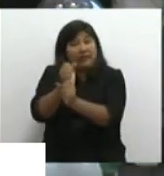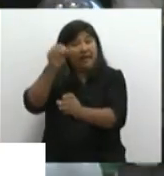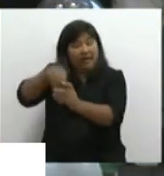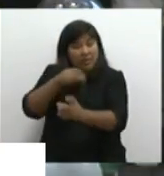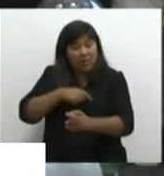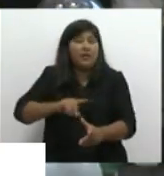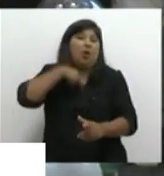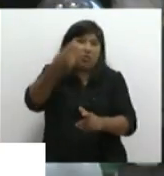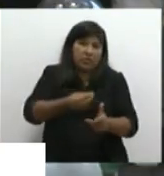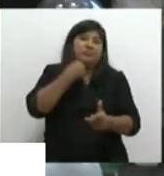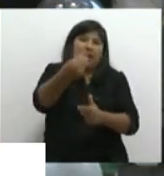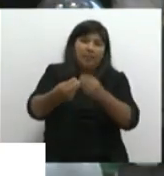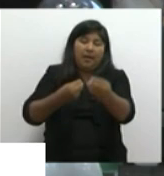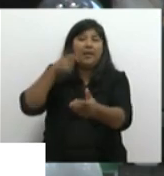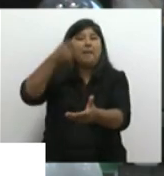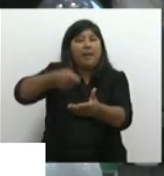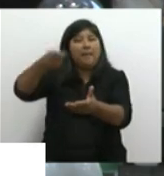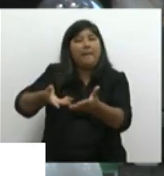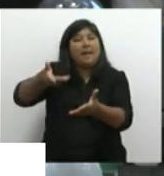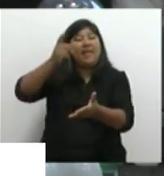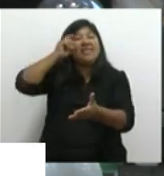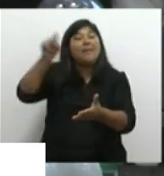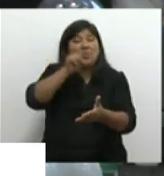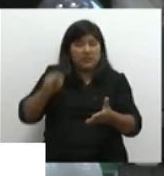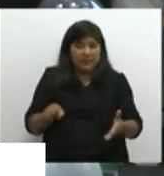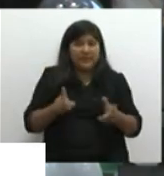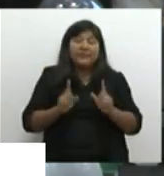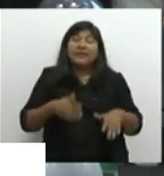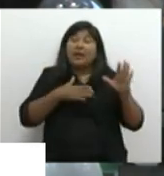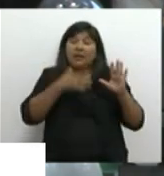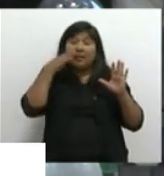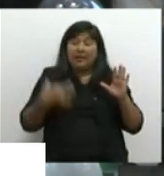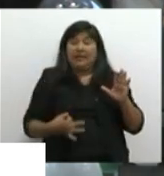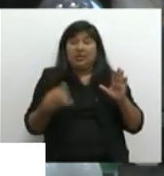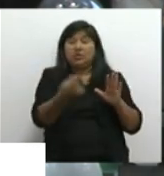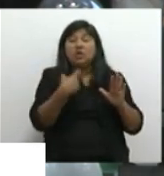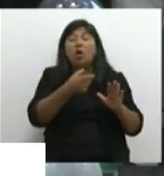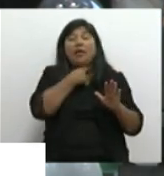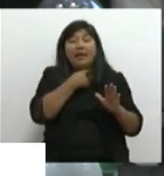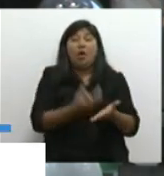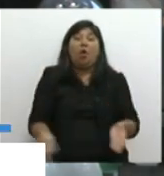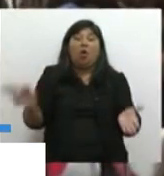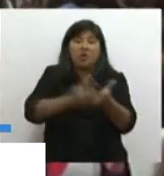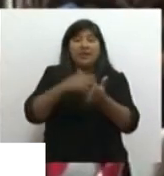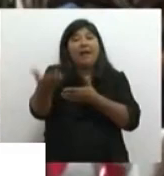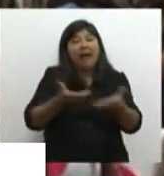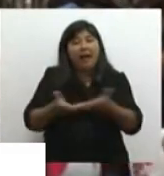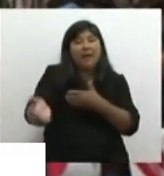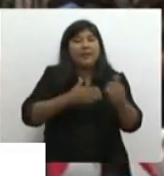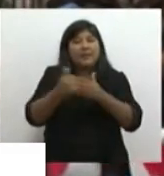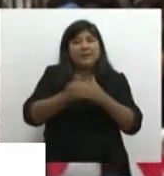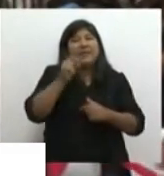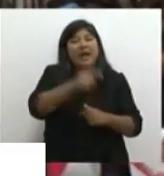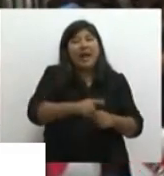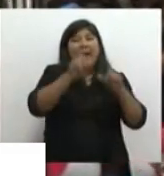comprometí nos comprometimos con los ministros en volver a discutir cómo hacemos todos los años en febrero con los docentes